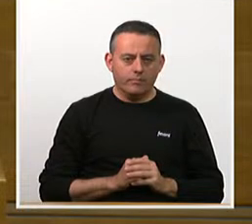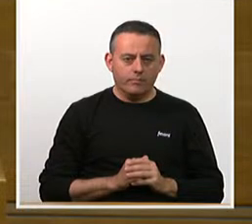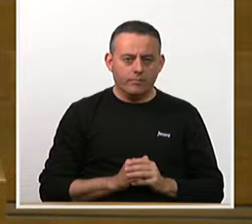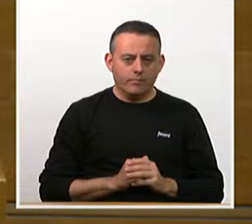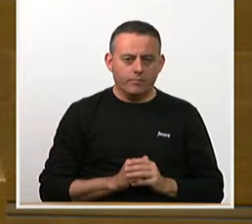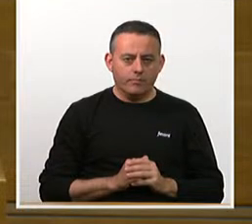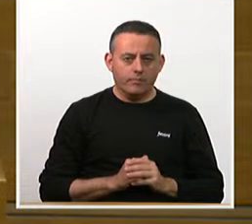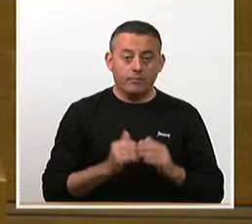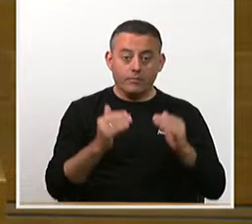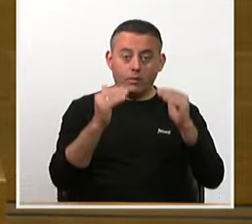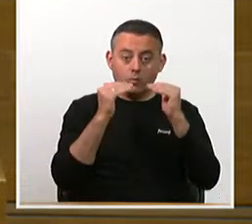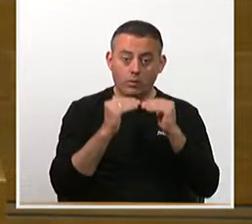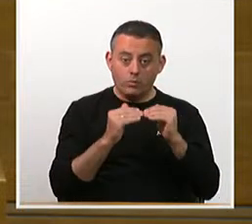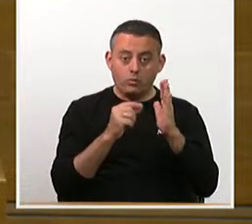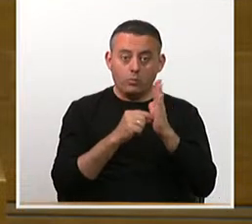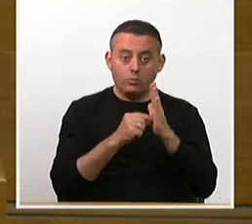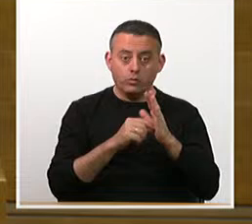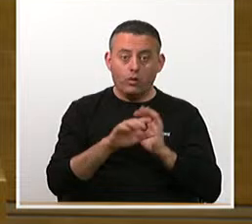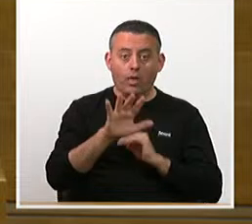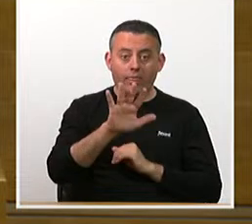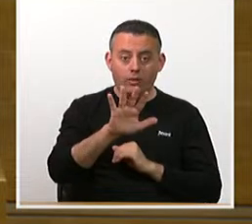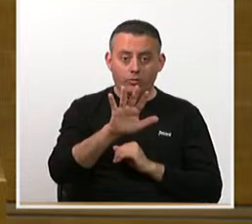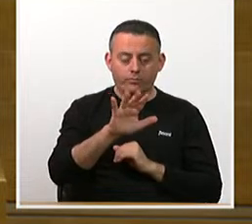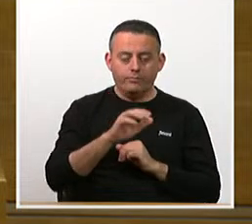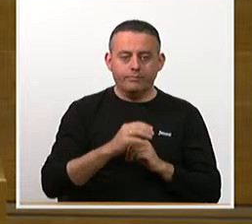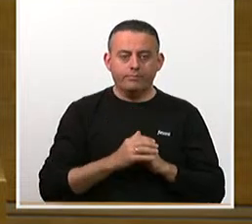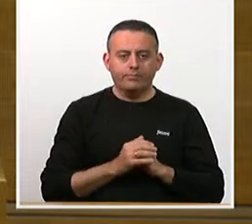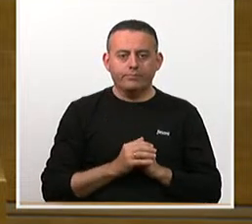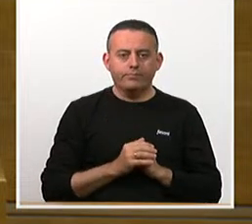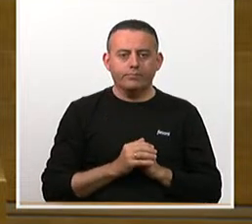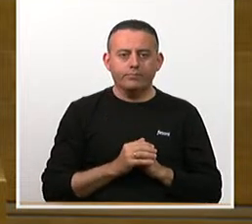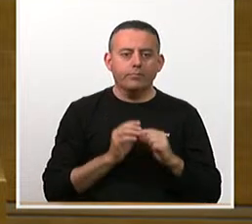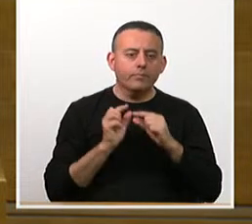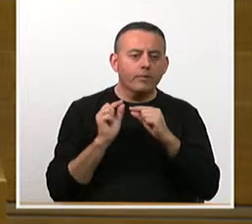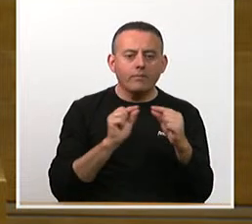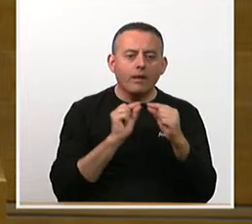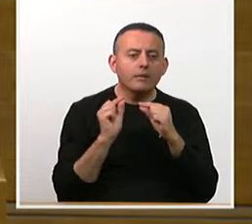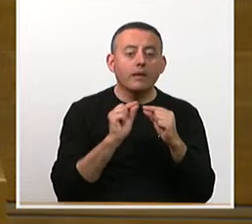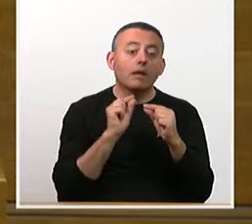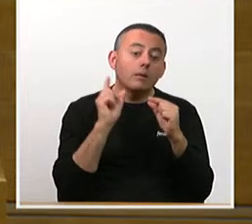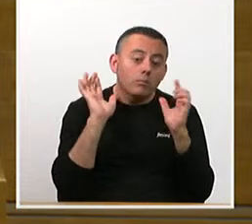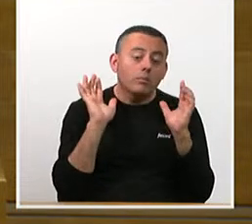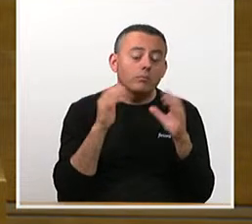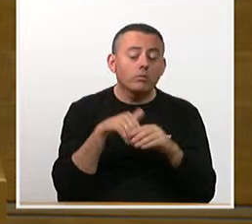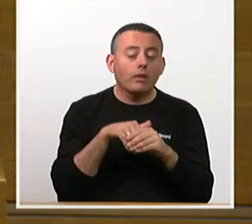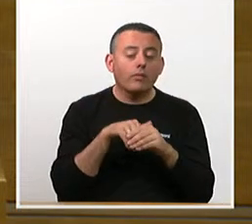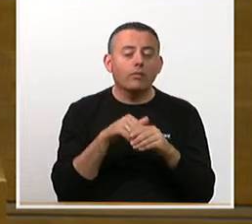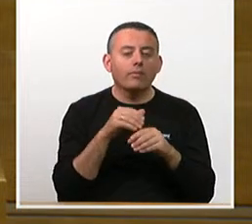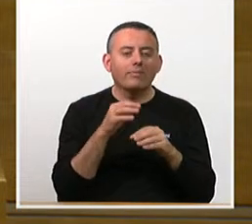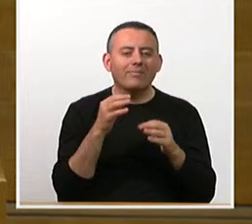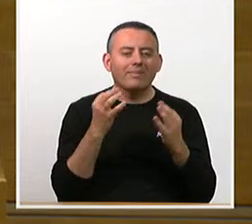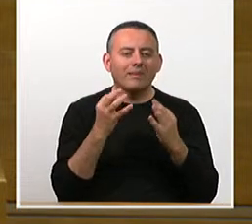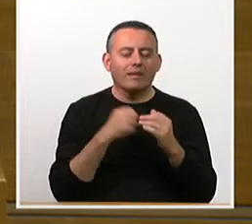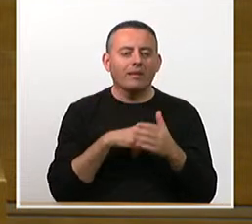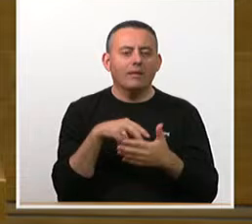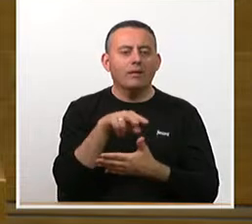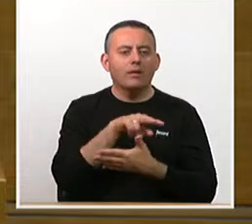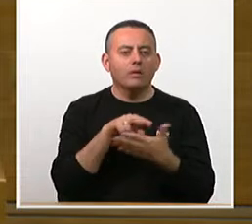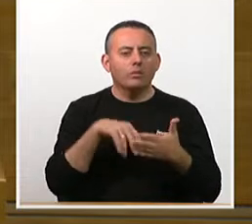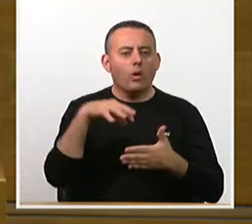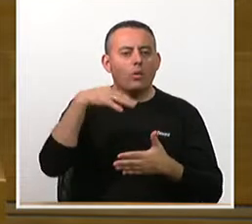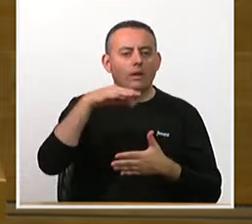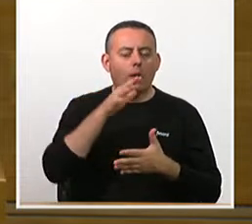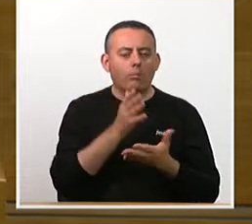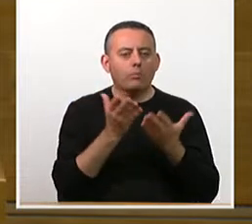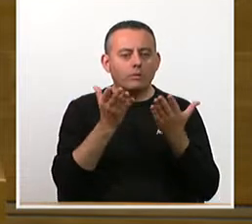votamos ahora el punto c del orden del día debate y votación si procede por el debate de lectura única de la propuesta de